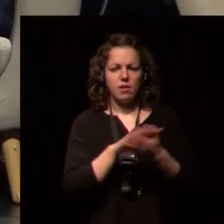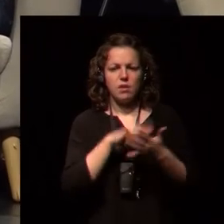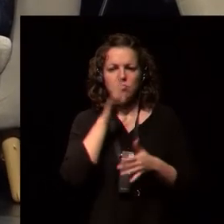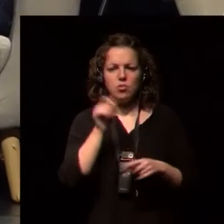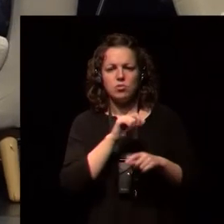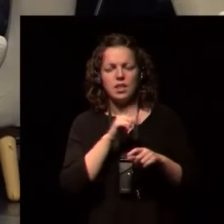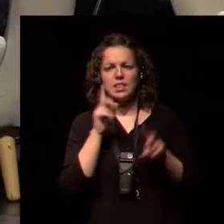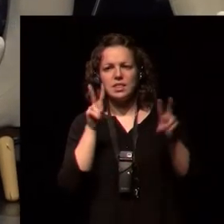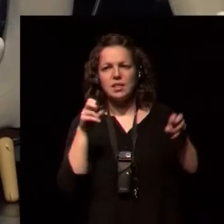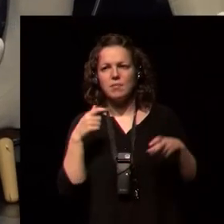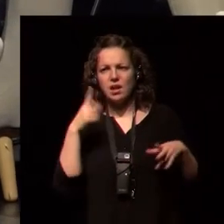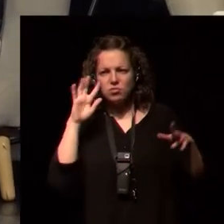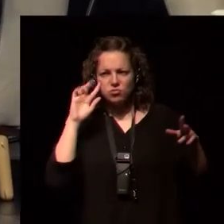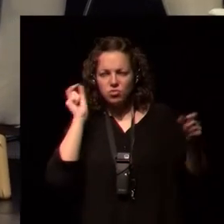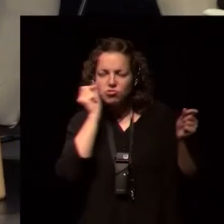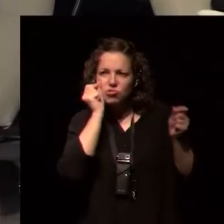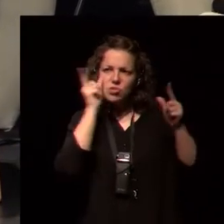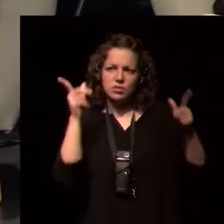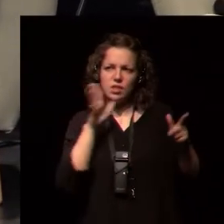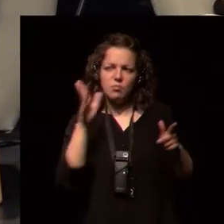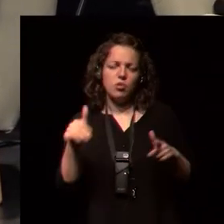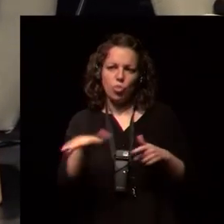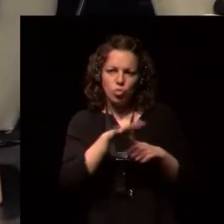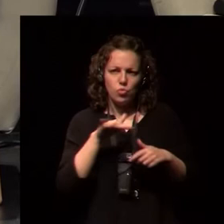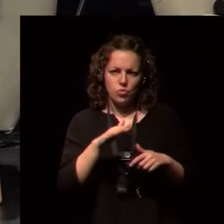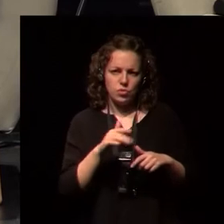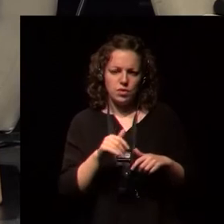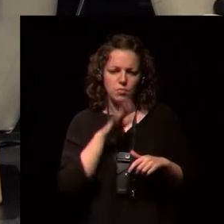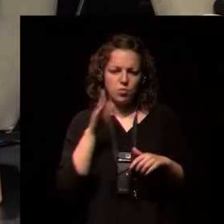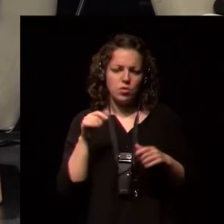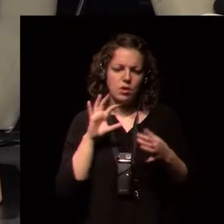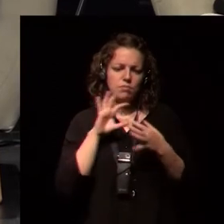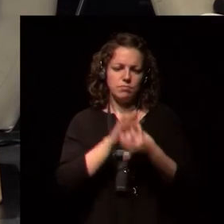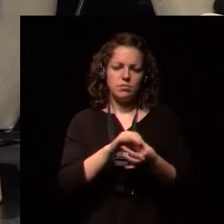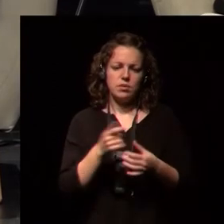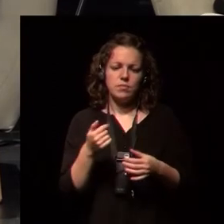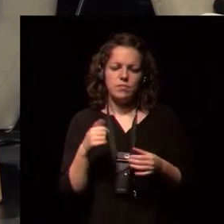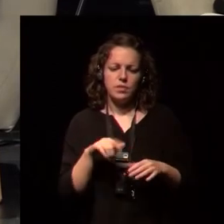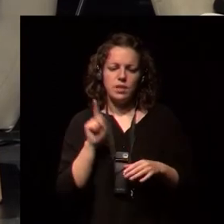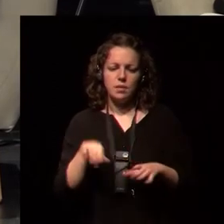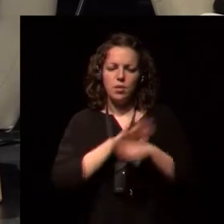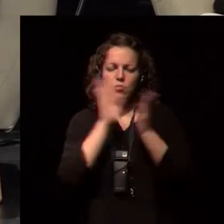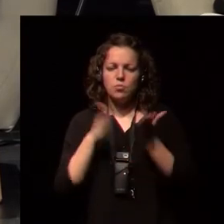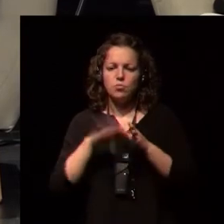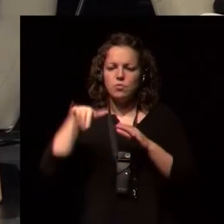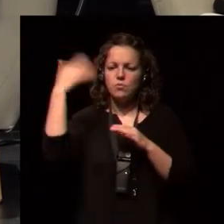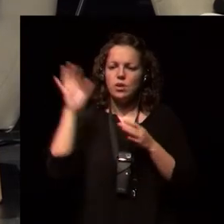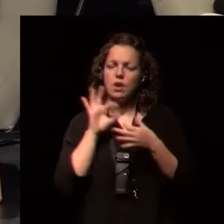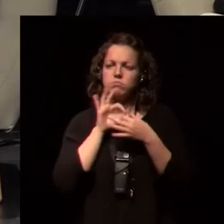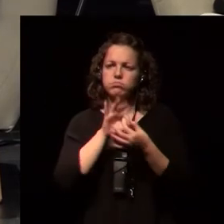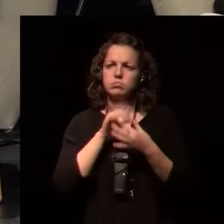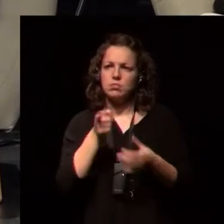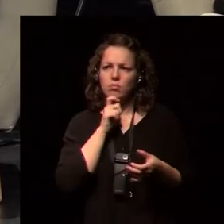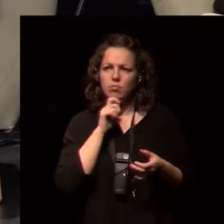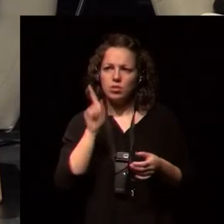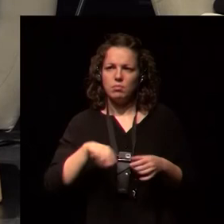de ser consciente de dónde nos encontramos en relación con el mundo a nuestro alrededor y en relación